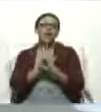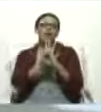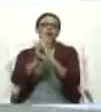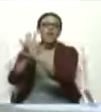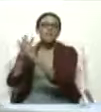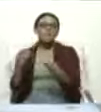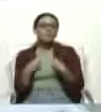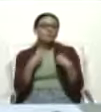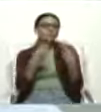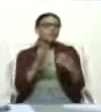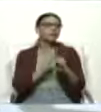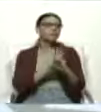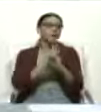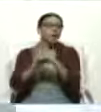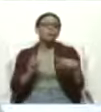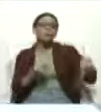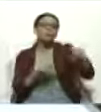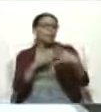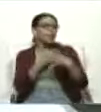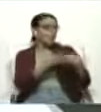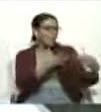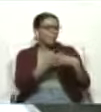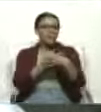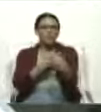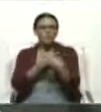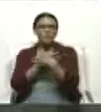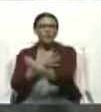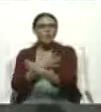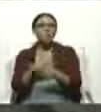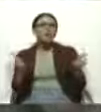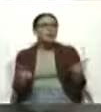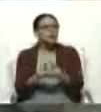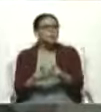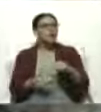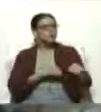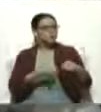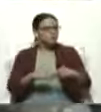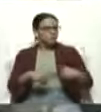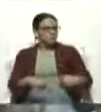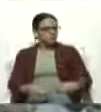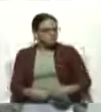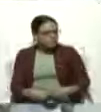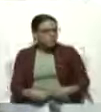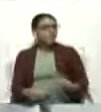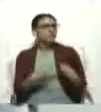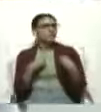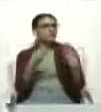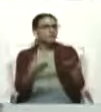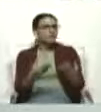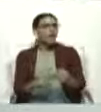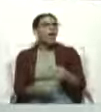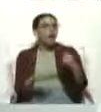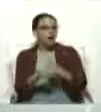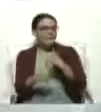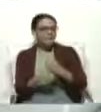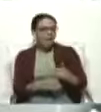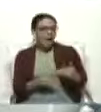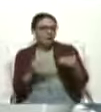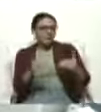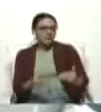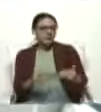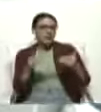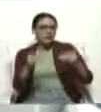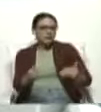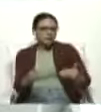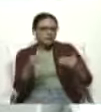modelo para que otras instituciones tengan a bien también avanzar en este